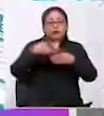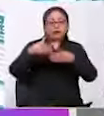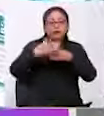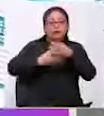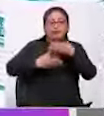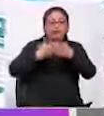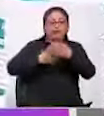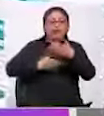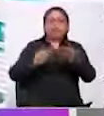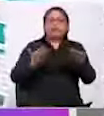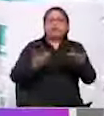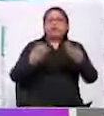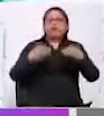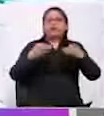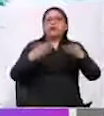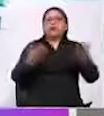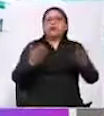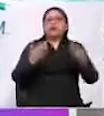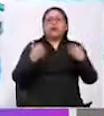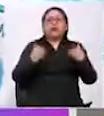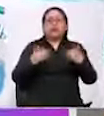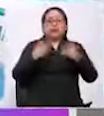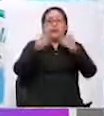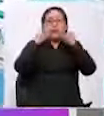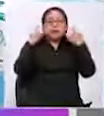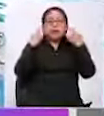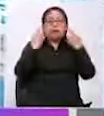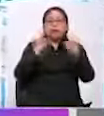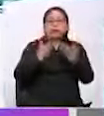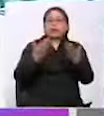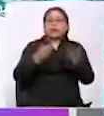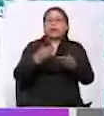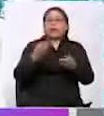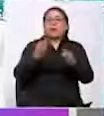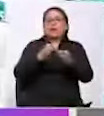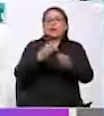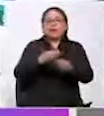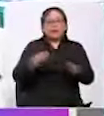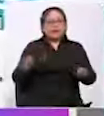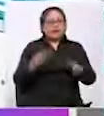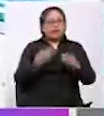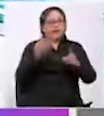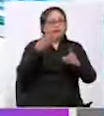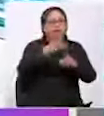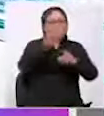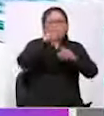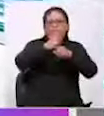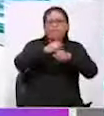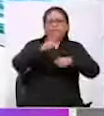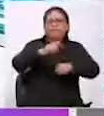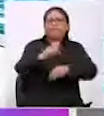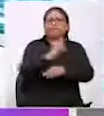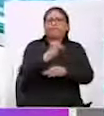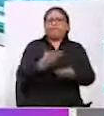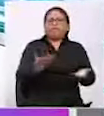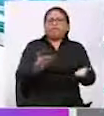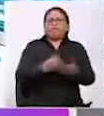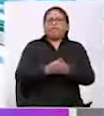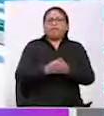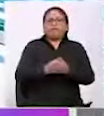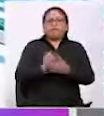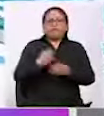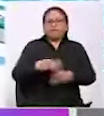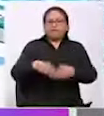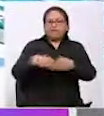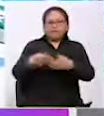¿Dónde podemos encontrar no solamente estos barbijos, sino el resto de los insumos médicos que también son producidos en nuestro país y que tenemos que echarnos la